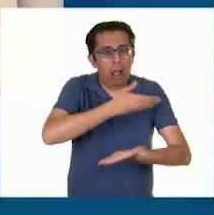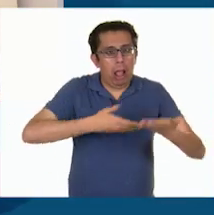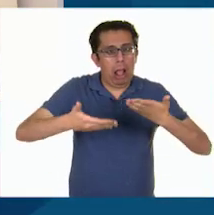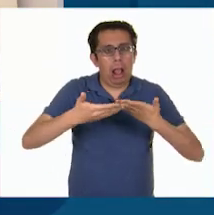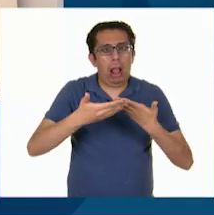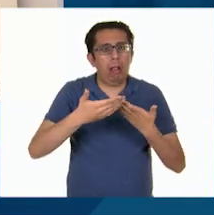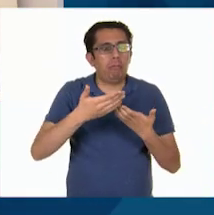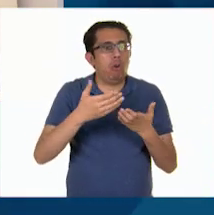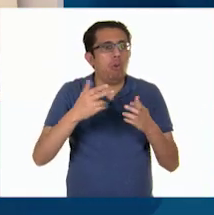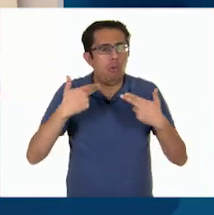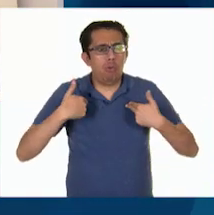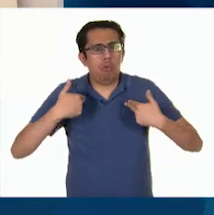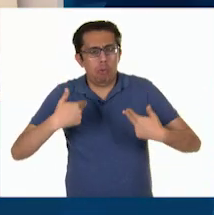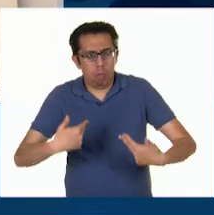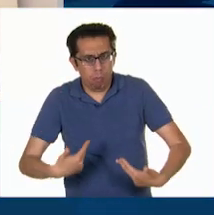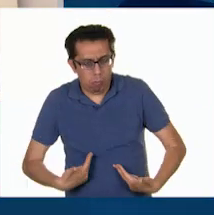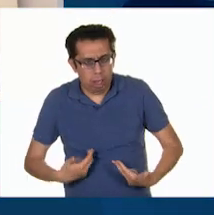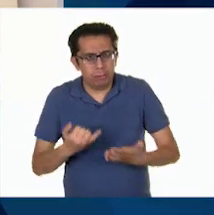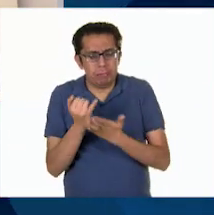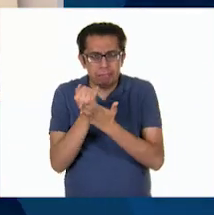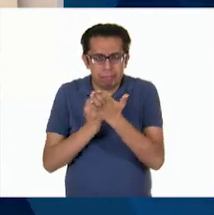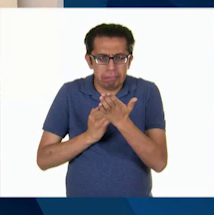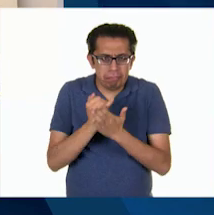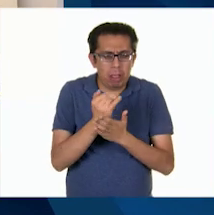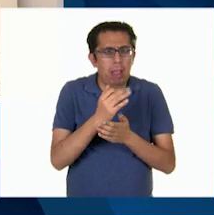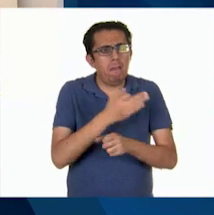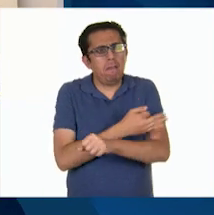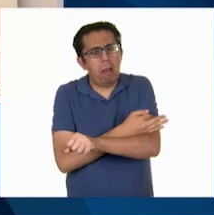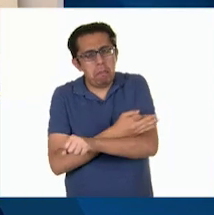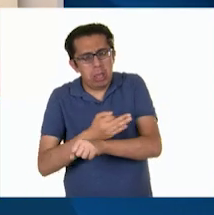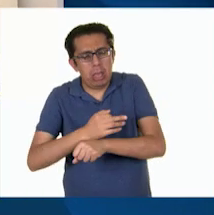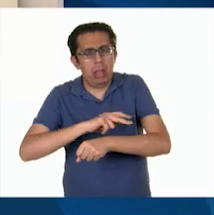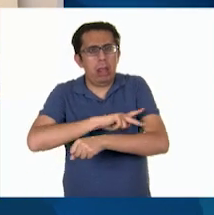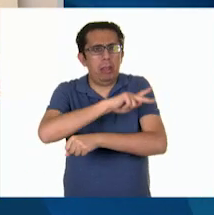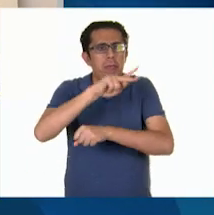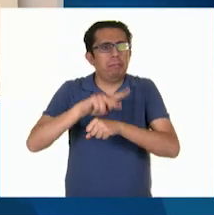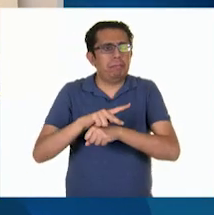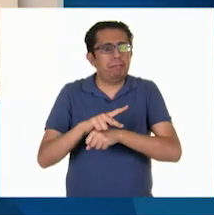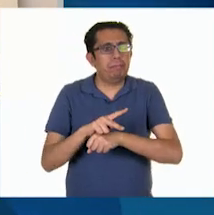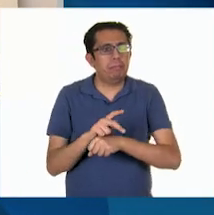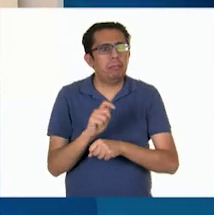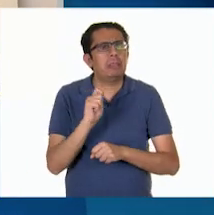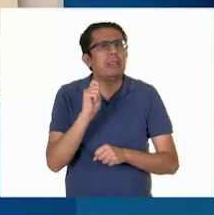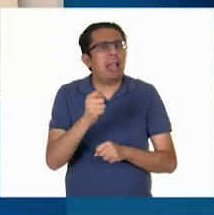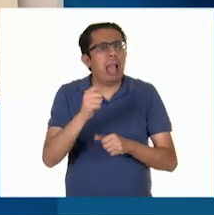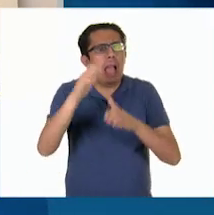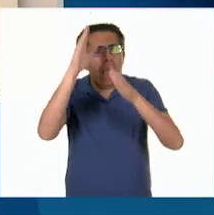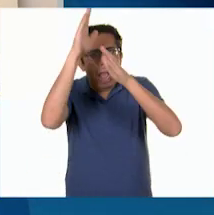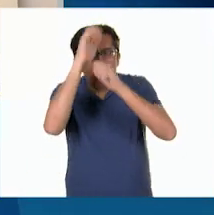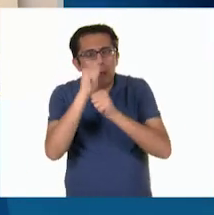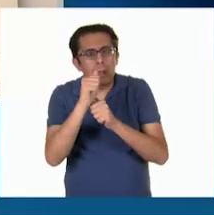grupo social, ya sea en la familia, en la escuela, el país. Y los definimos estos